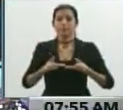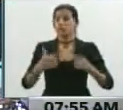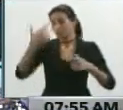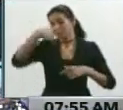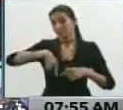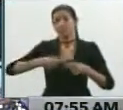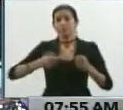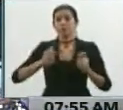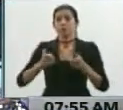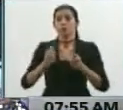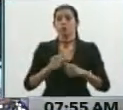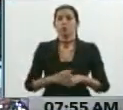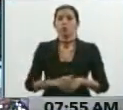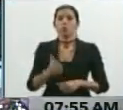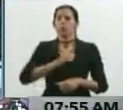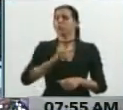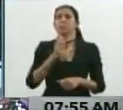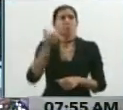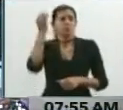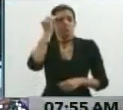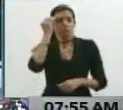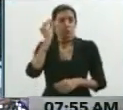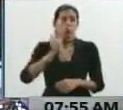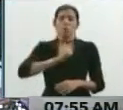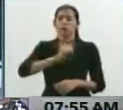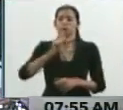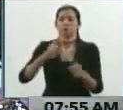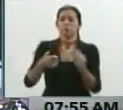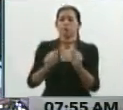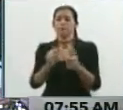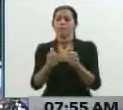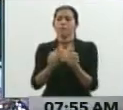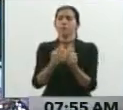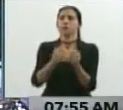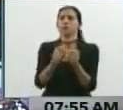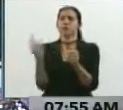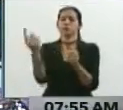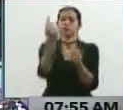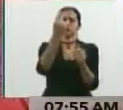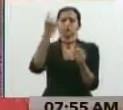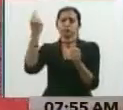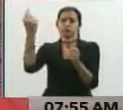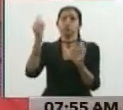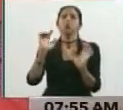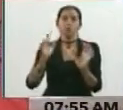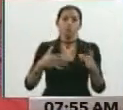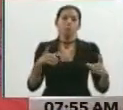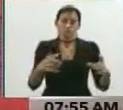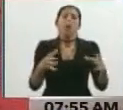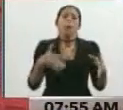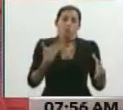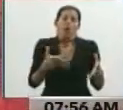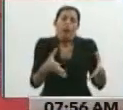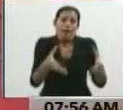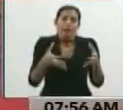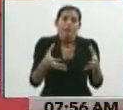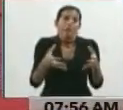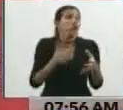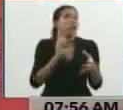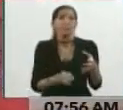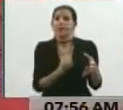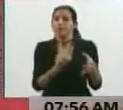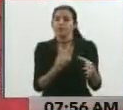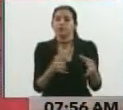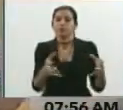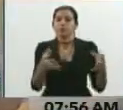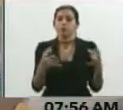cualquier persona puede agarrar el aparatico no el control y maneja del drone o sea de poder agarrar lo puedes hacer no de lo que pasa que no debes porque